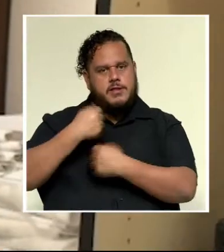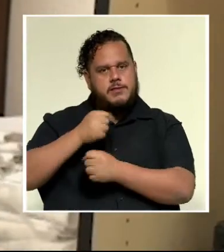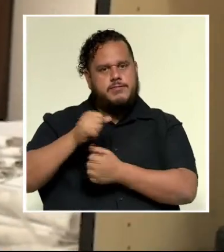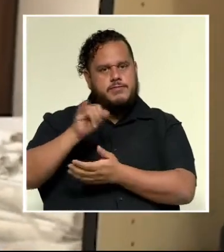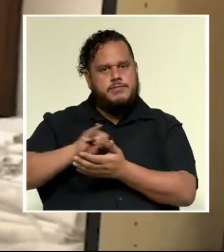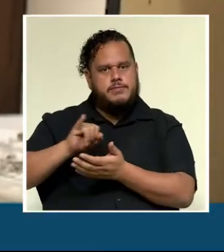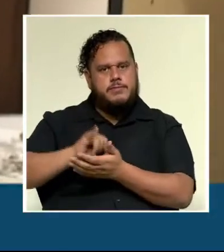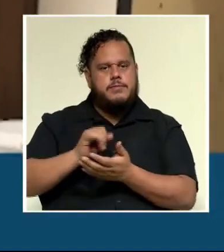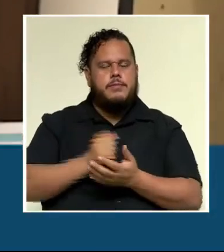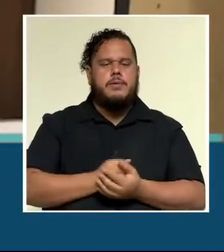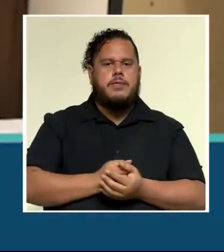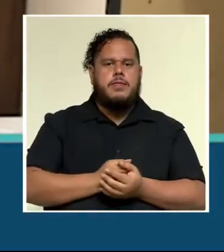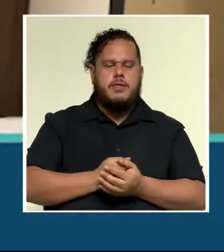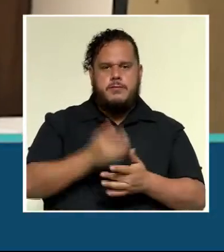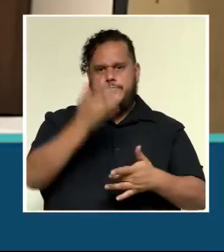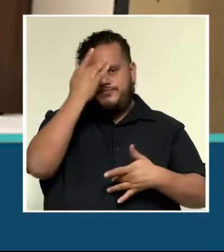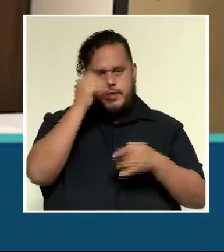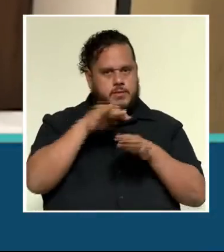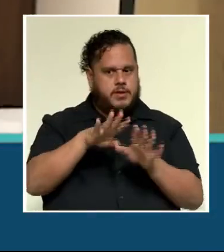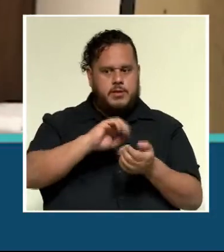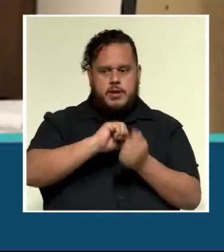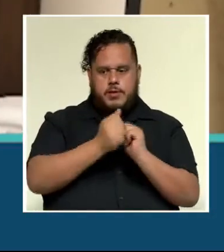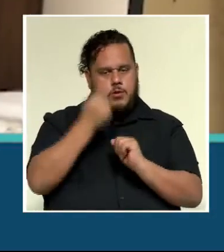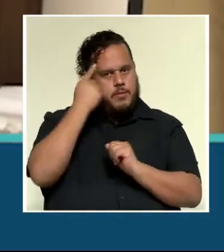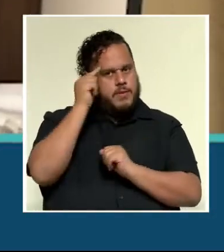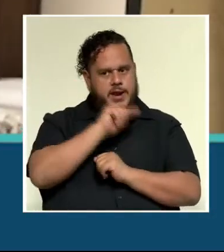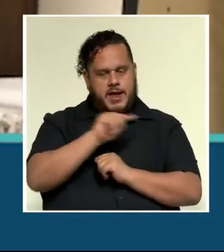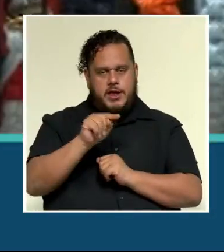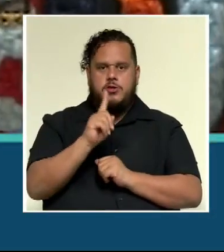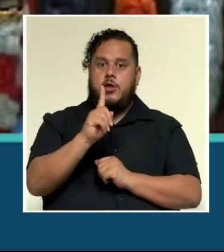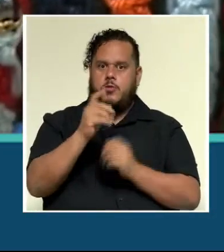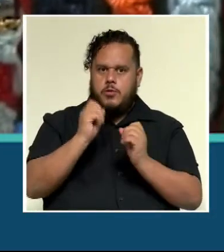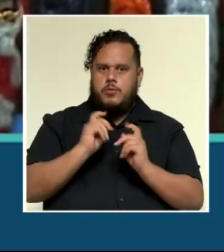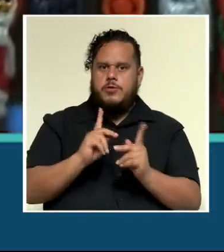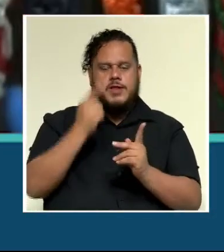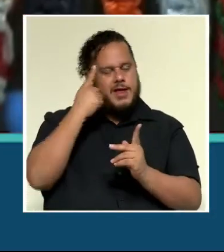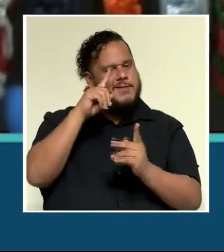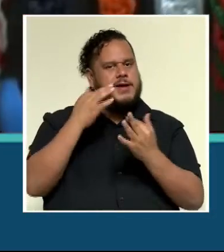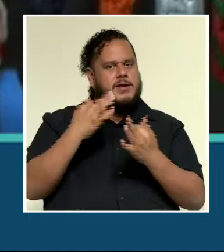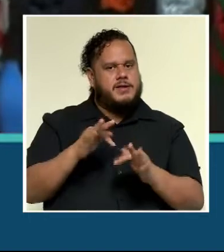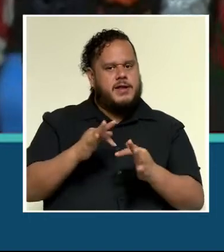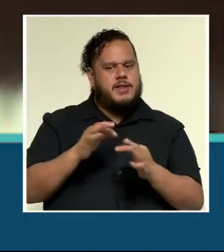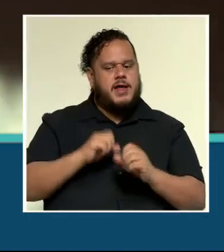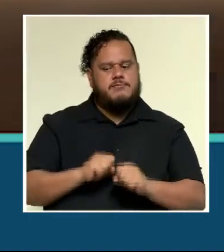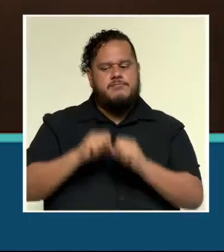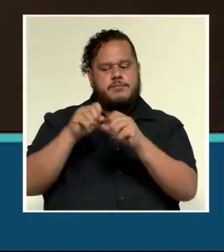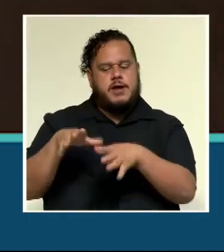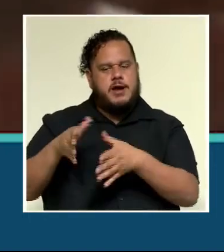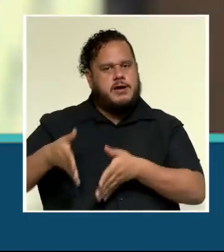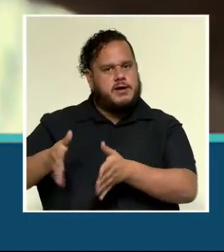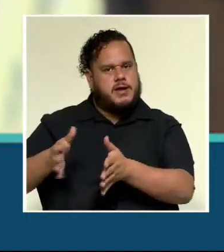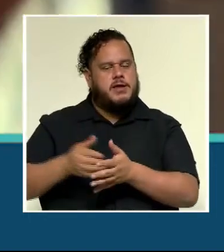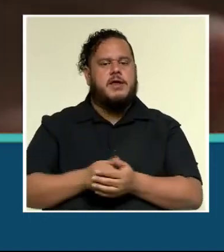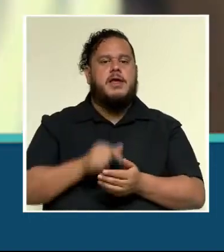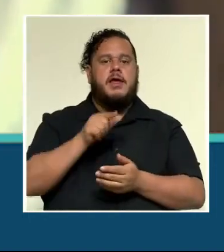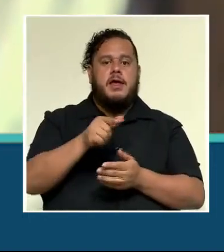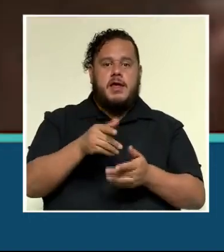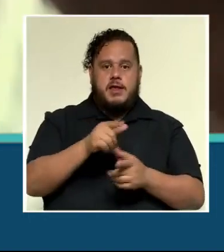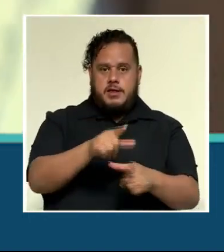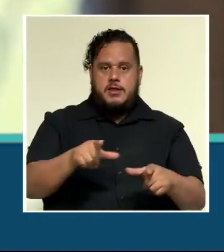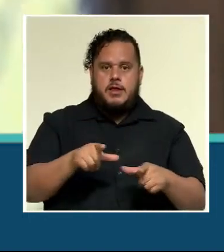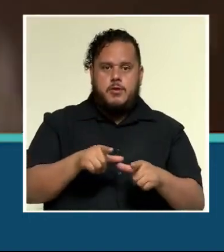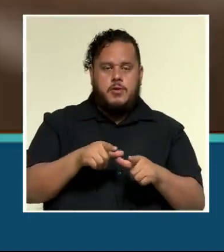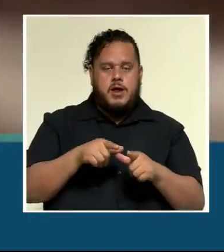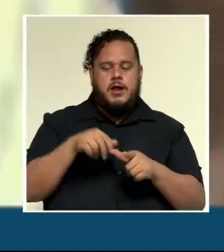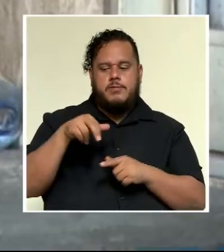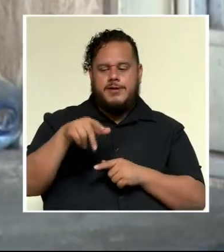José. La pandemia se convirtió para ellos en una oportunidad para intentar dejar las calles, ese lugar por el que deambulan